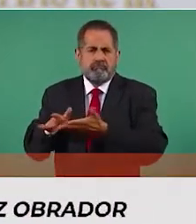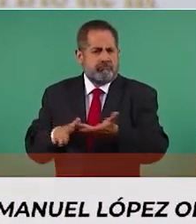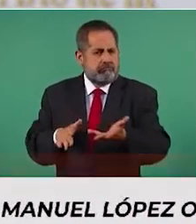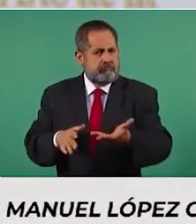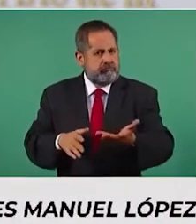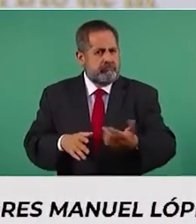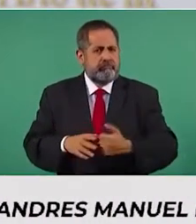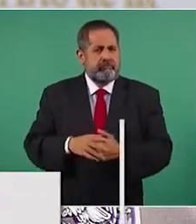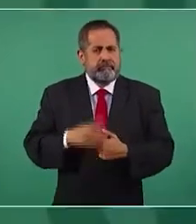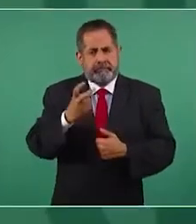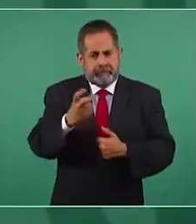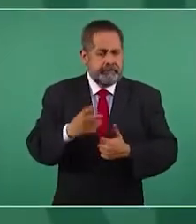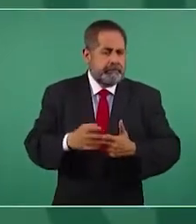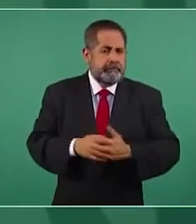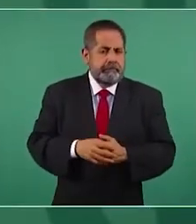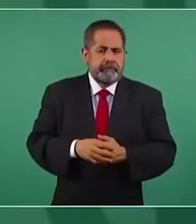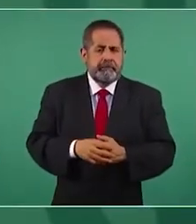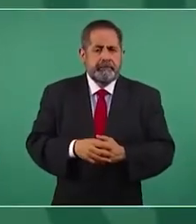Por eso